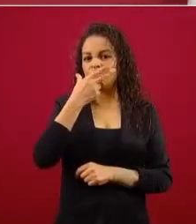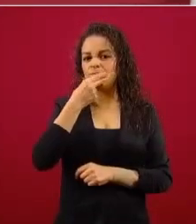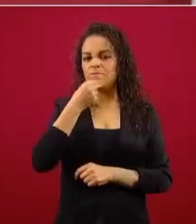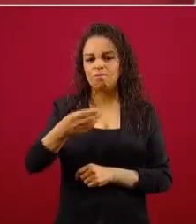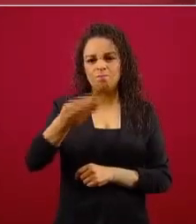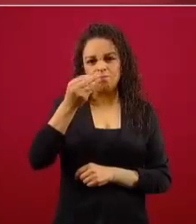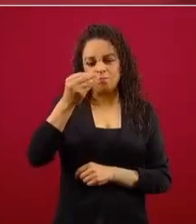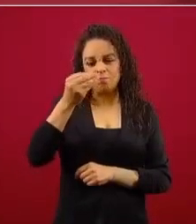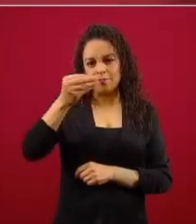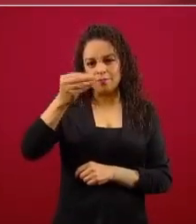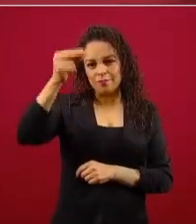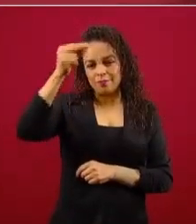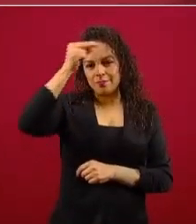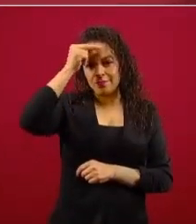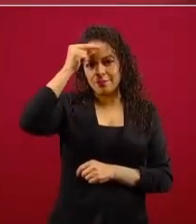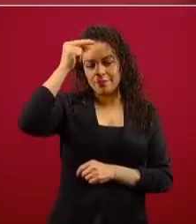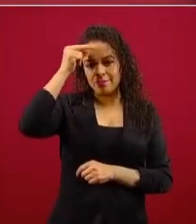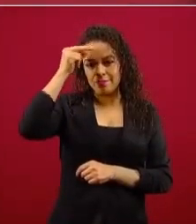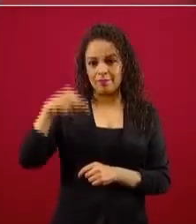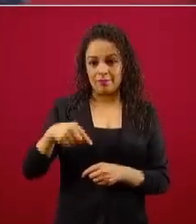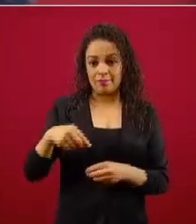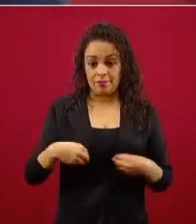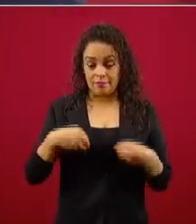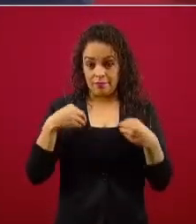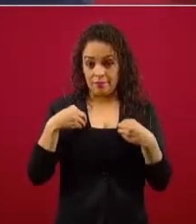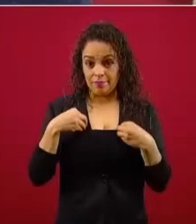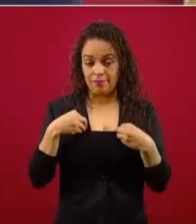que vive en mi país,